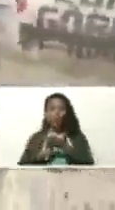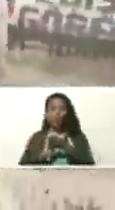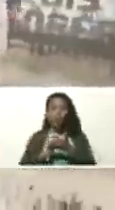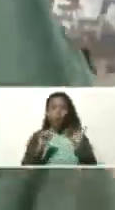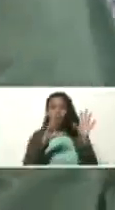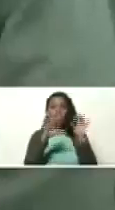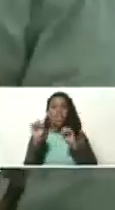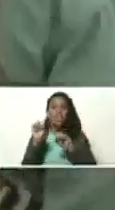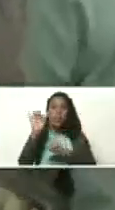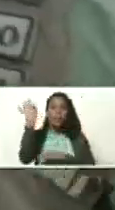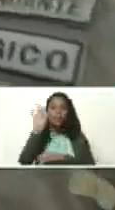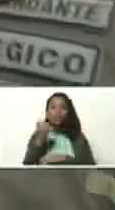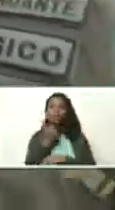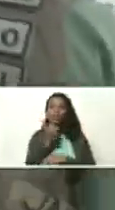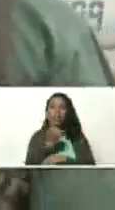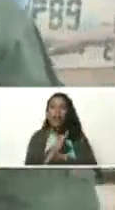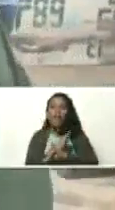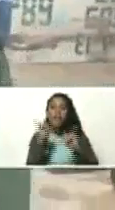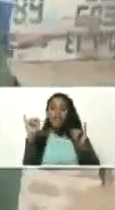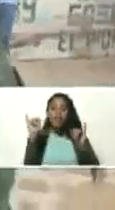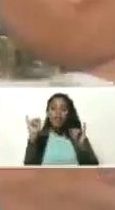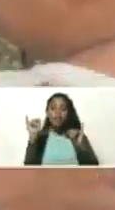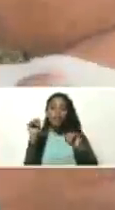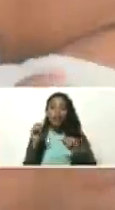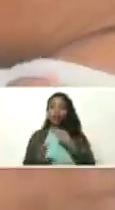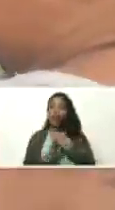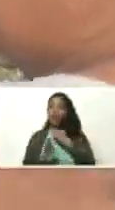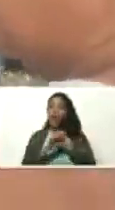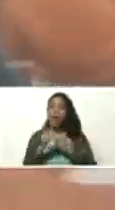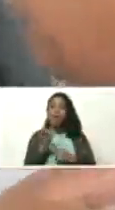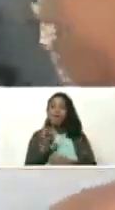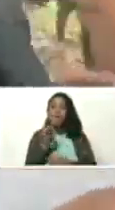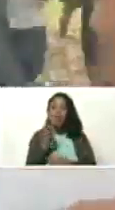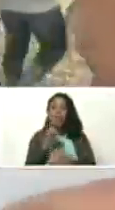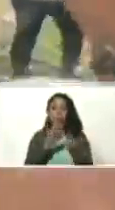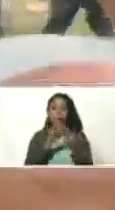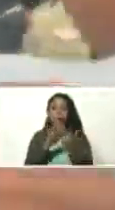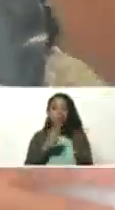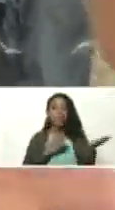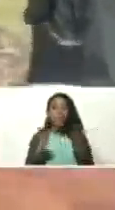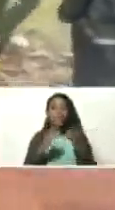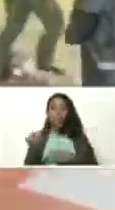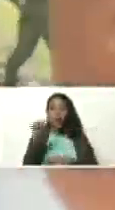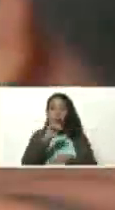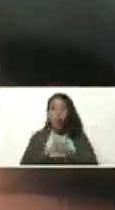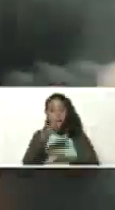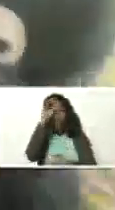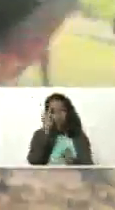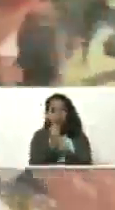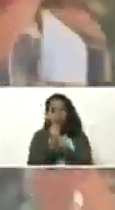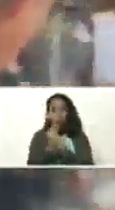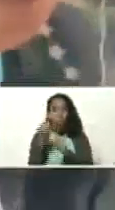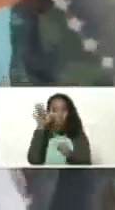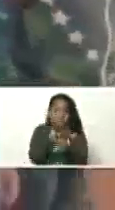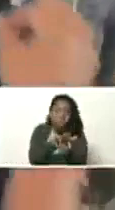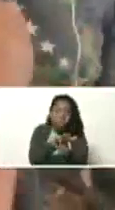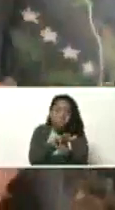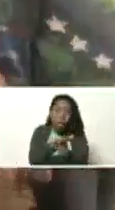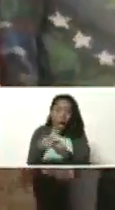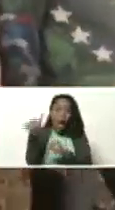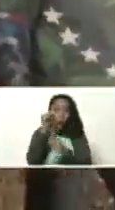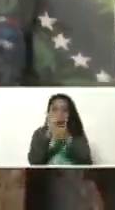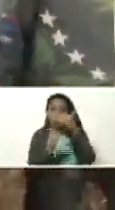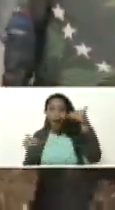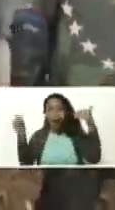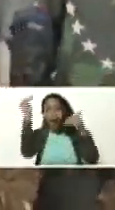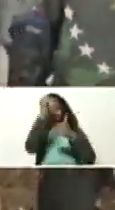80%. Todavía no hemos podido conectar al servicio de agua porque estamos haciendo los trabajos. Quedó tapiado en la parte de